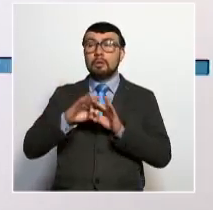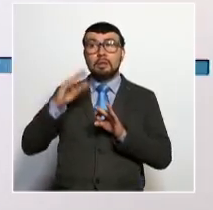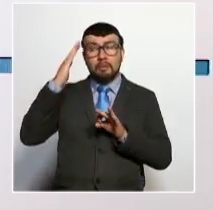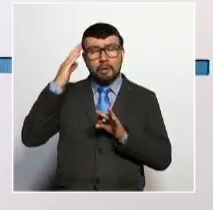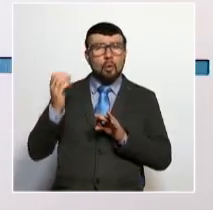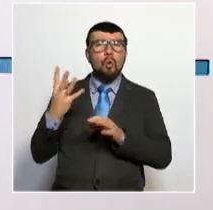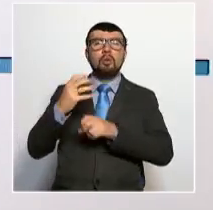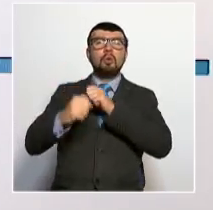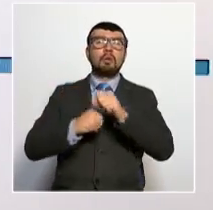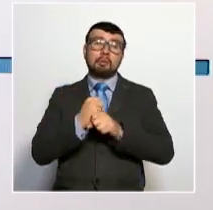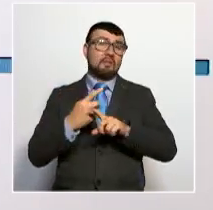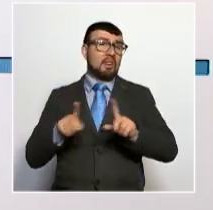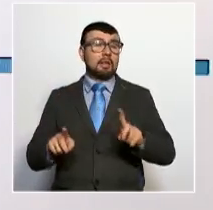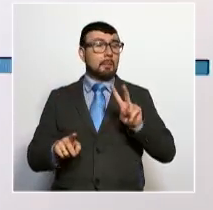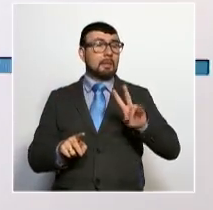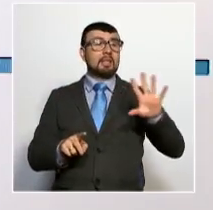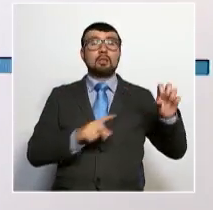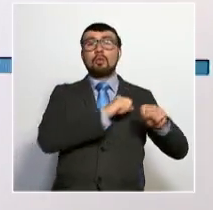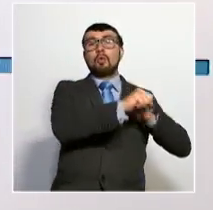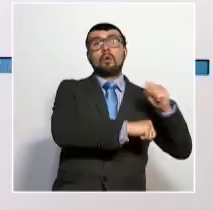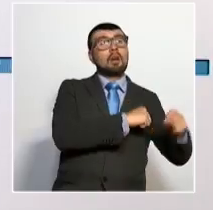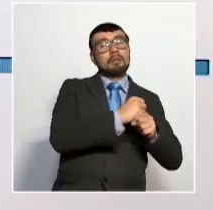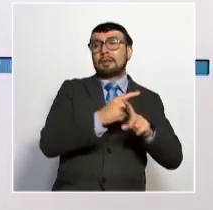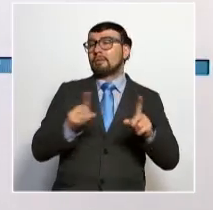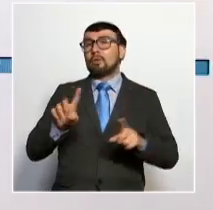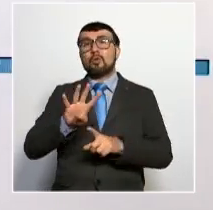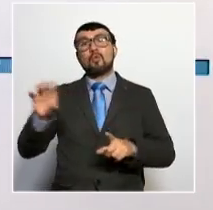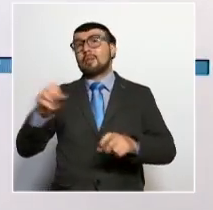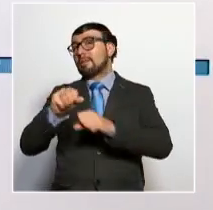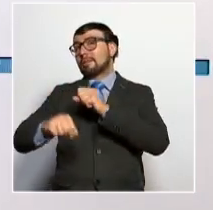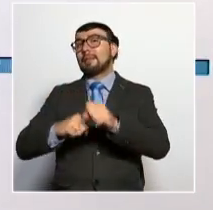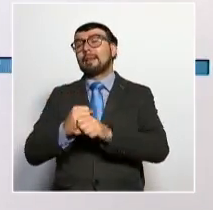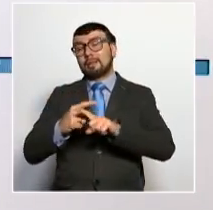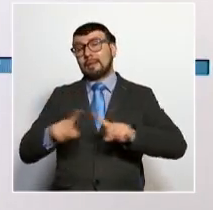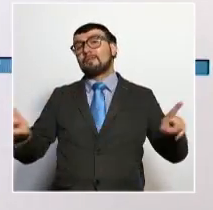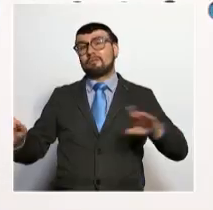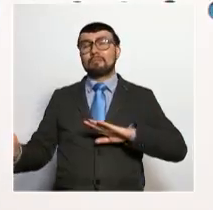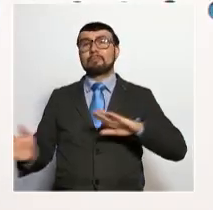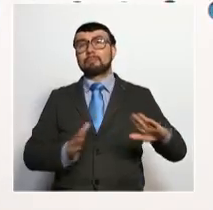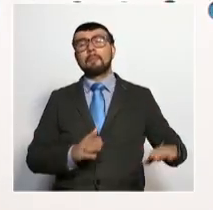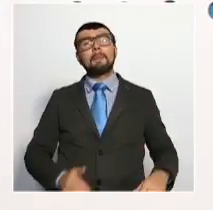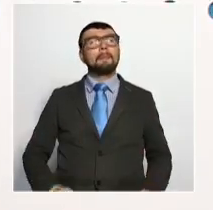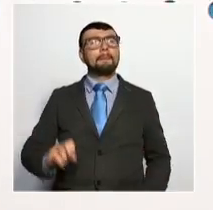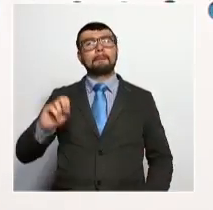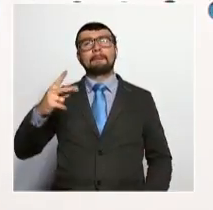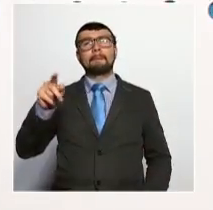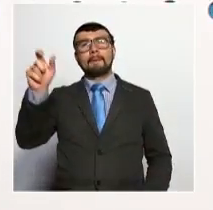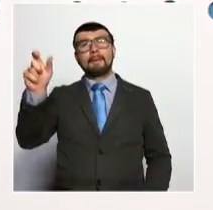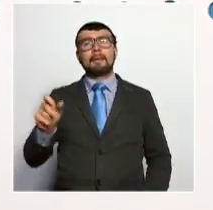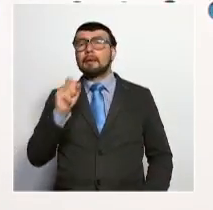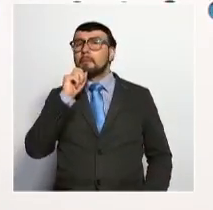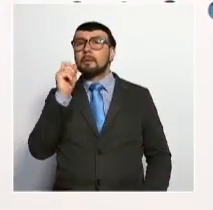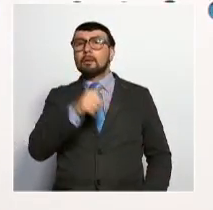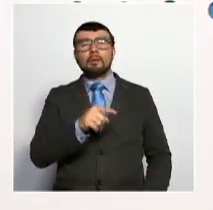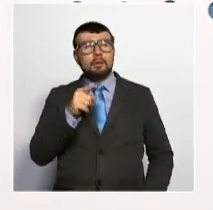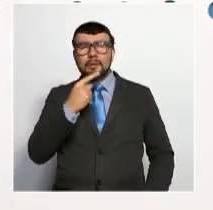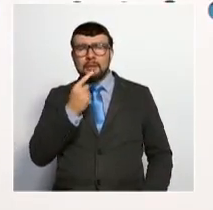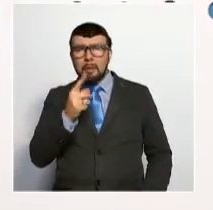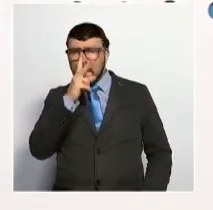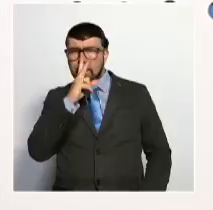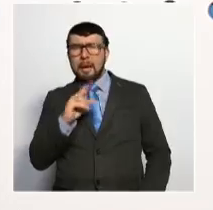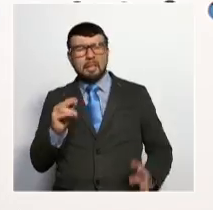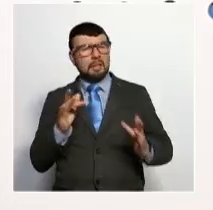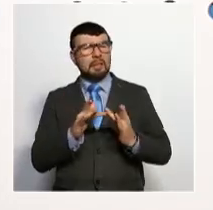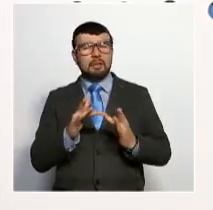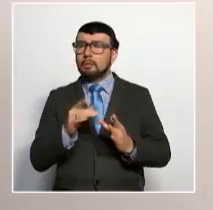este manejo a los 25 años que a los 40. Bueno, hay una segunda pregunta que pues, se relaciona un poco.